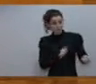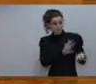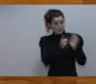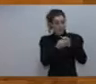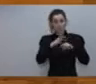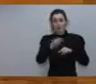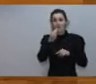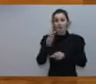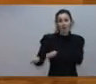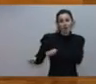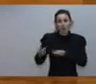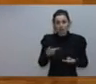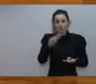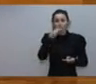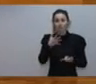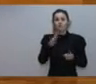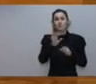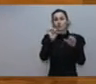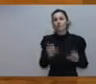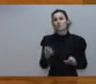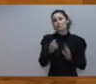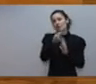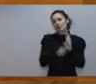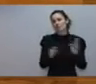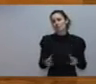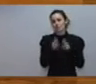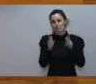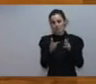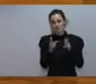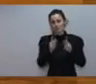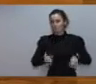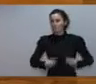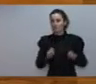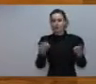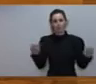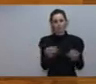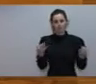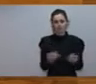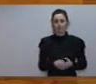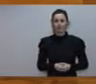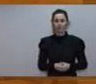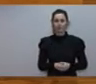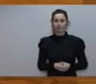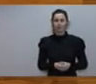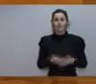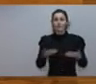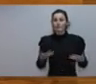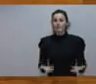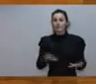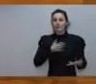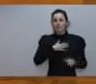en esta modalidad también se deben de exigir criterios sociales y medioambientales. Este